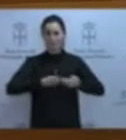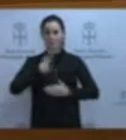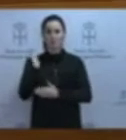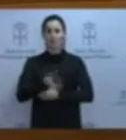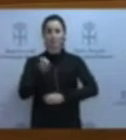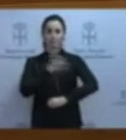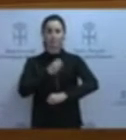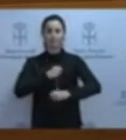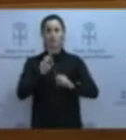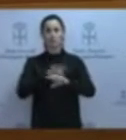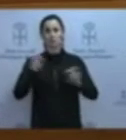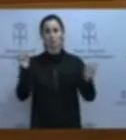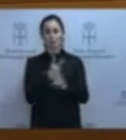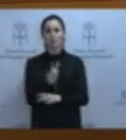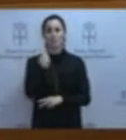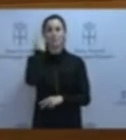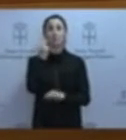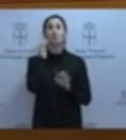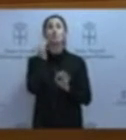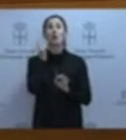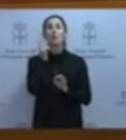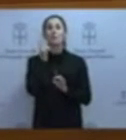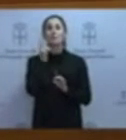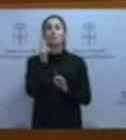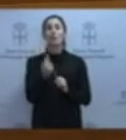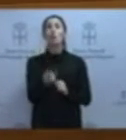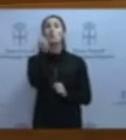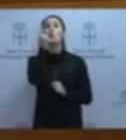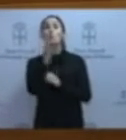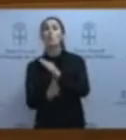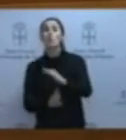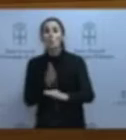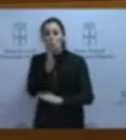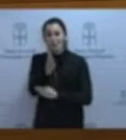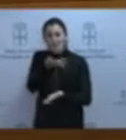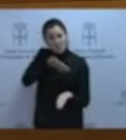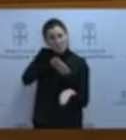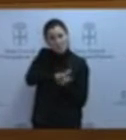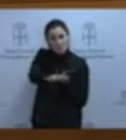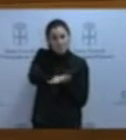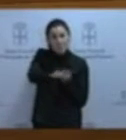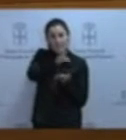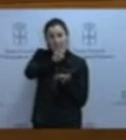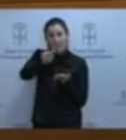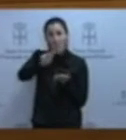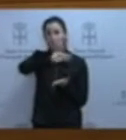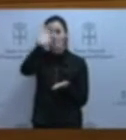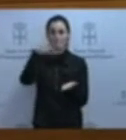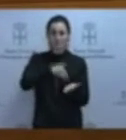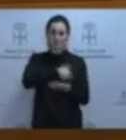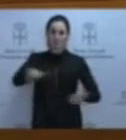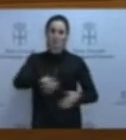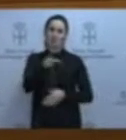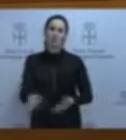de las pensiones, que en solo una legislatura se han fundido 32.000 millones de